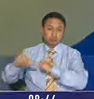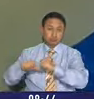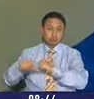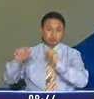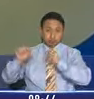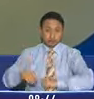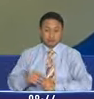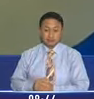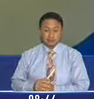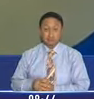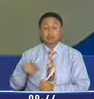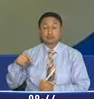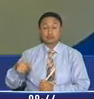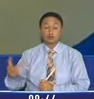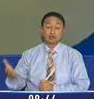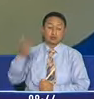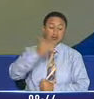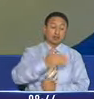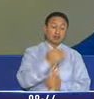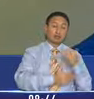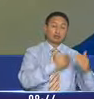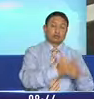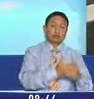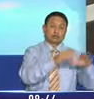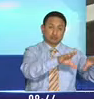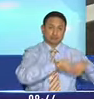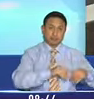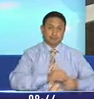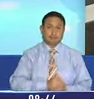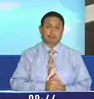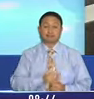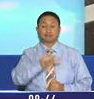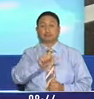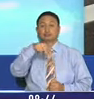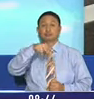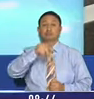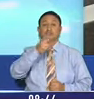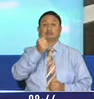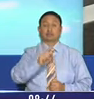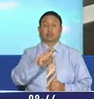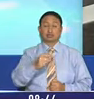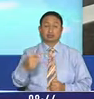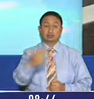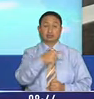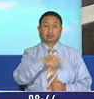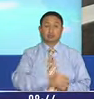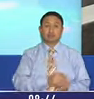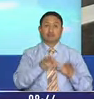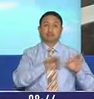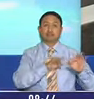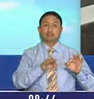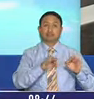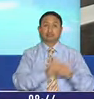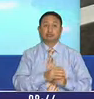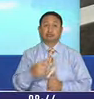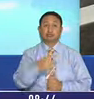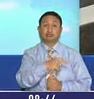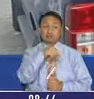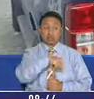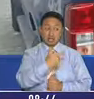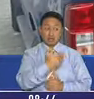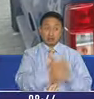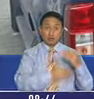sancionador correspondiente, puedan entrar a un proceso de adopción. Andrés Tufiño, de la Unidad de Bienestar Animal, explica que por delante hay un